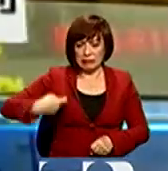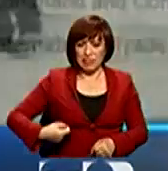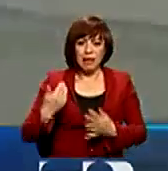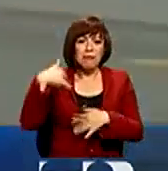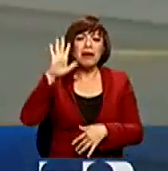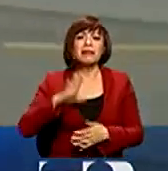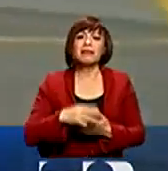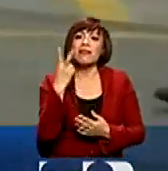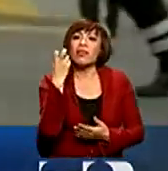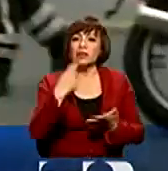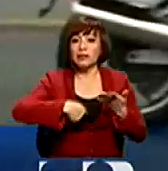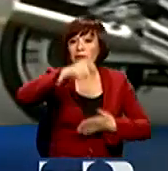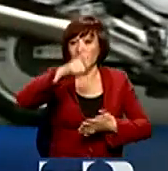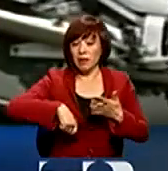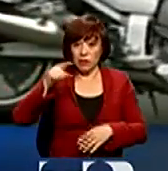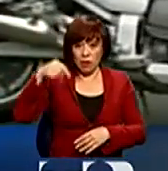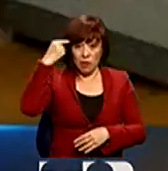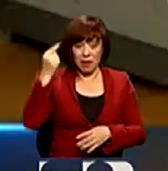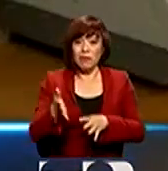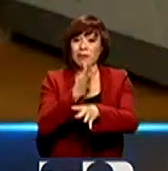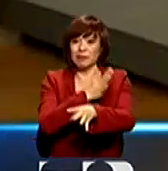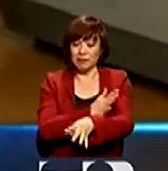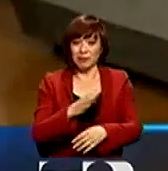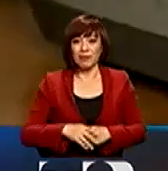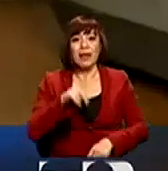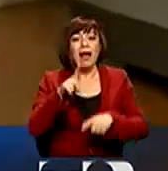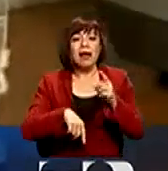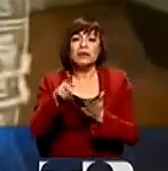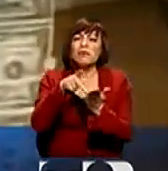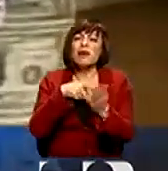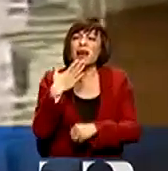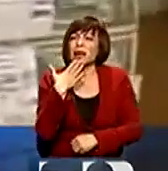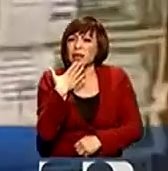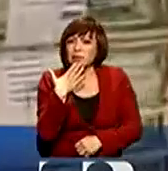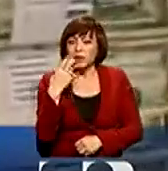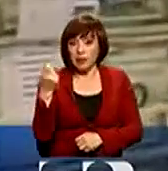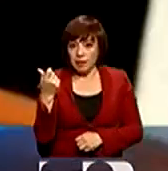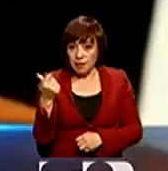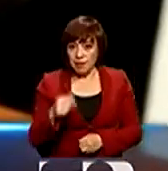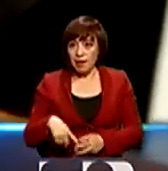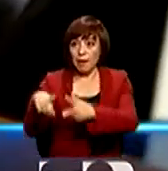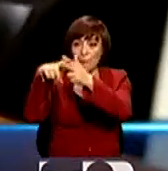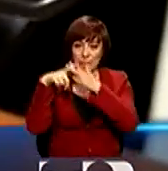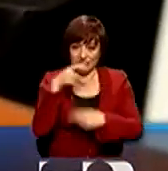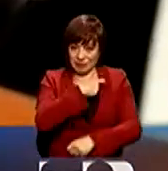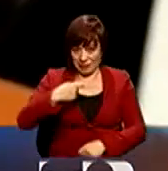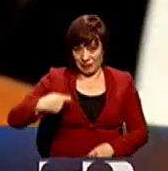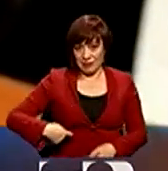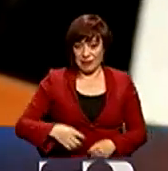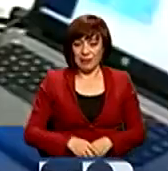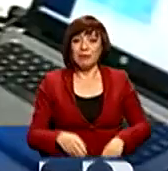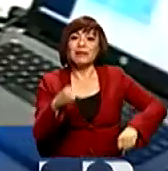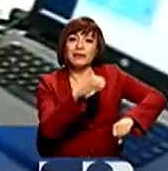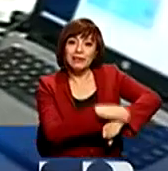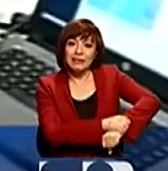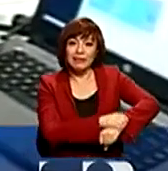12 contratos con el gobierno anterior, varios de ellos financiados con dinero proveniente de créditos chinos, como en el caso de los grilletes.